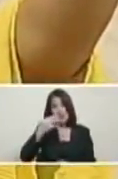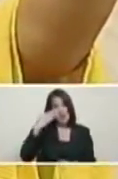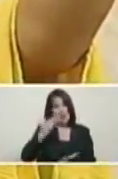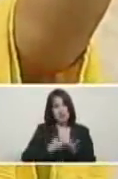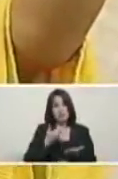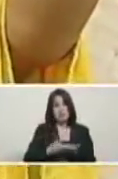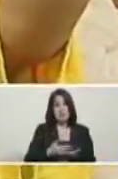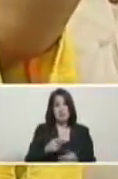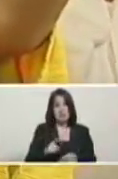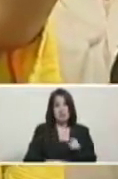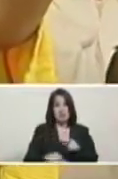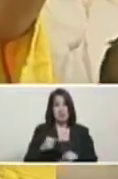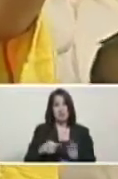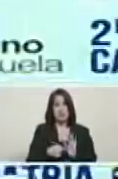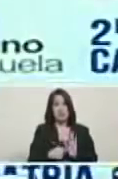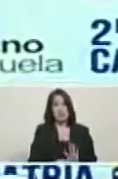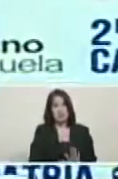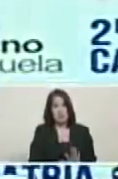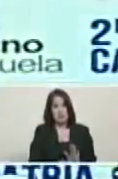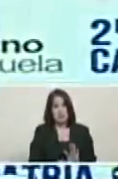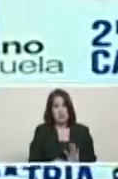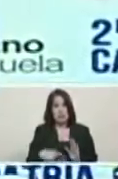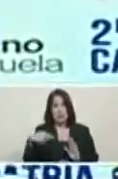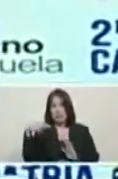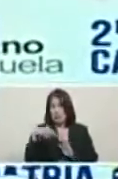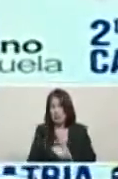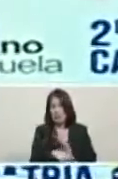verdadita. Somos de madera profunda.